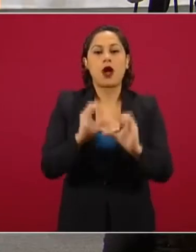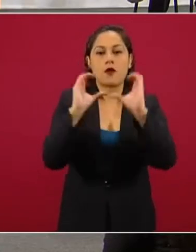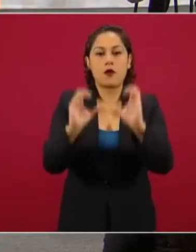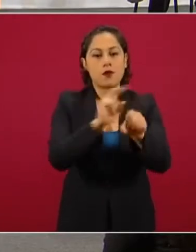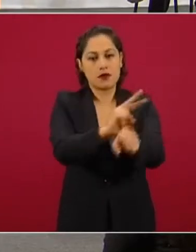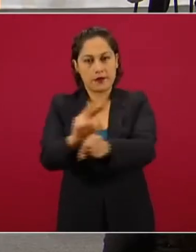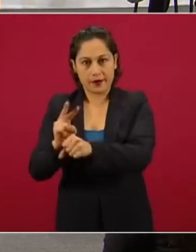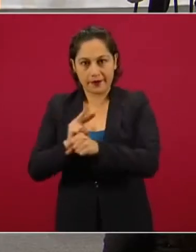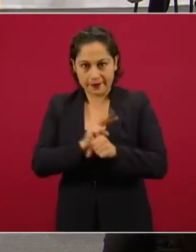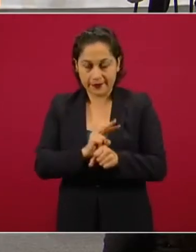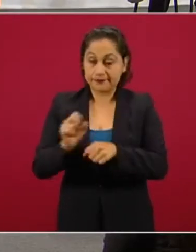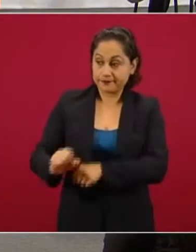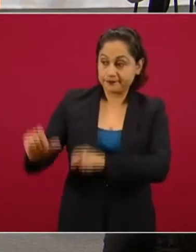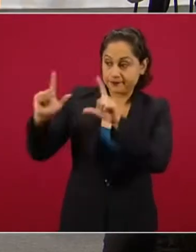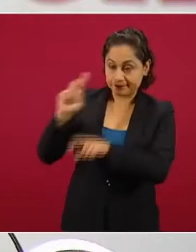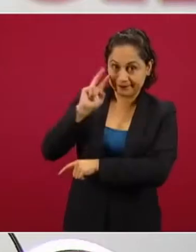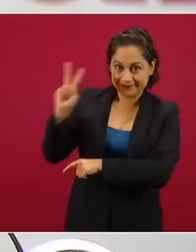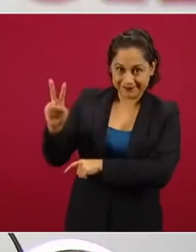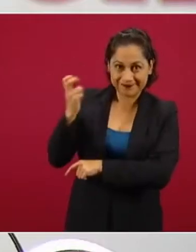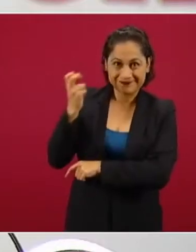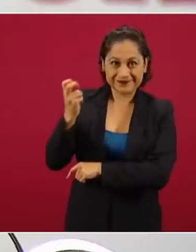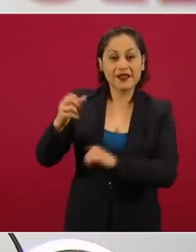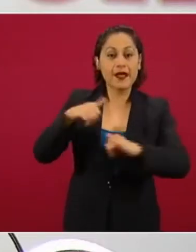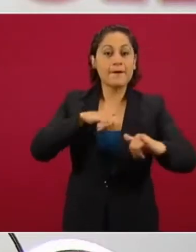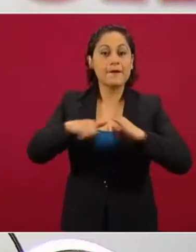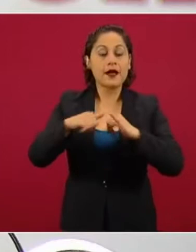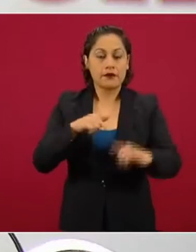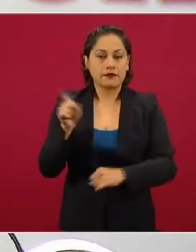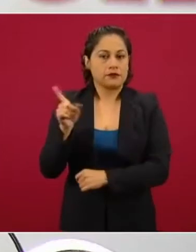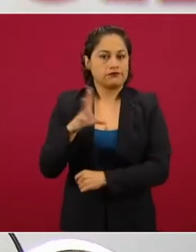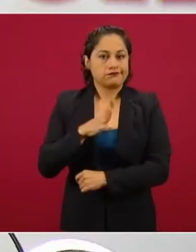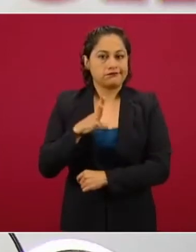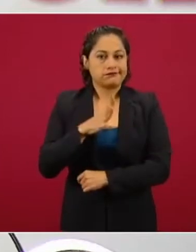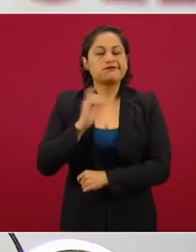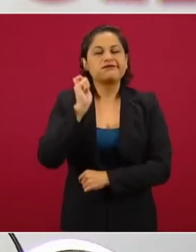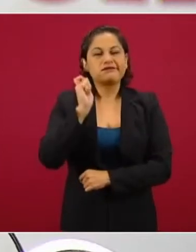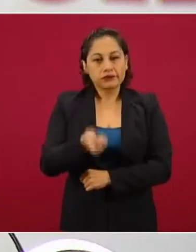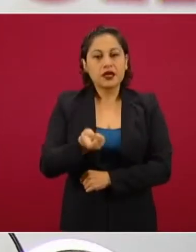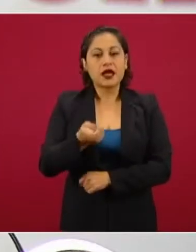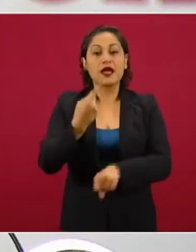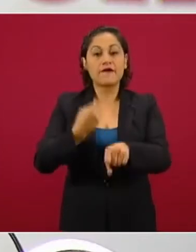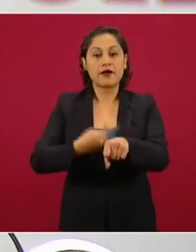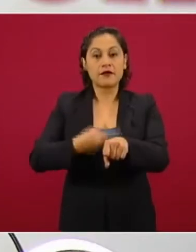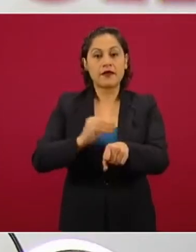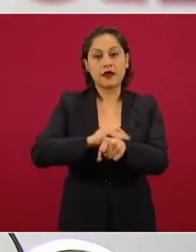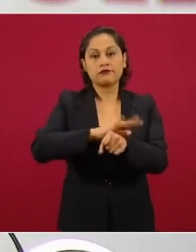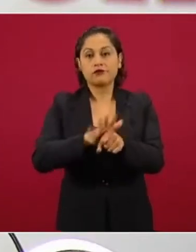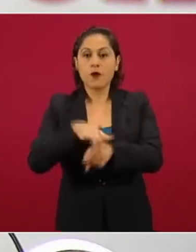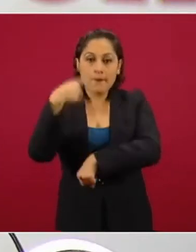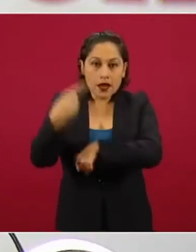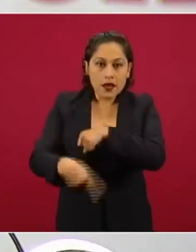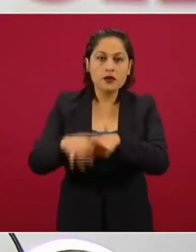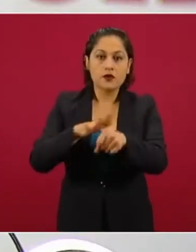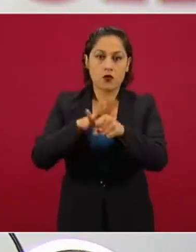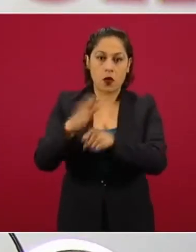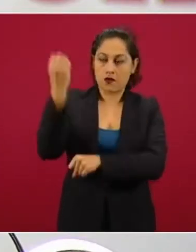ya dijo el doctor Alcocer, aquí está el mapa del riesgo COVID. Este mapa se revisa todas